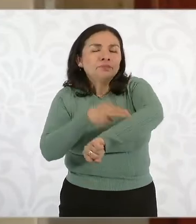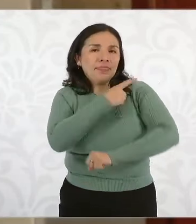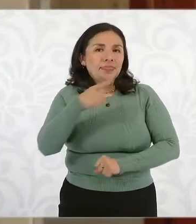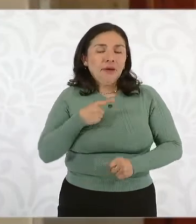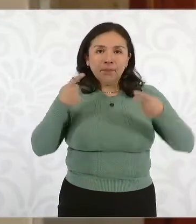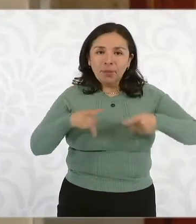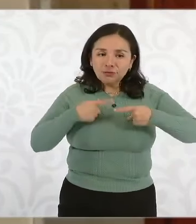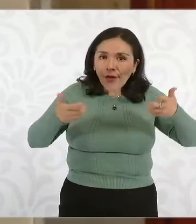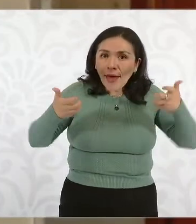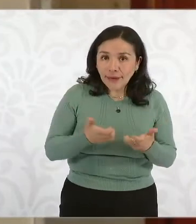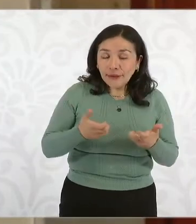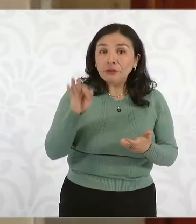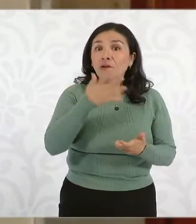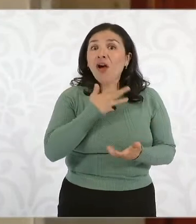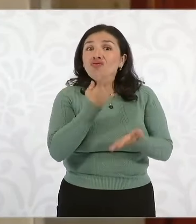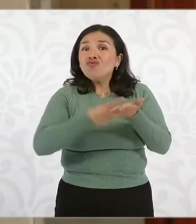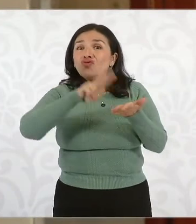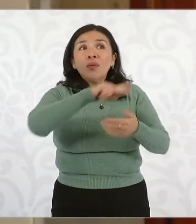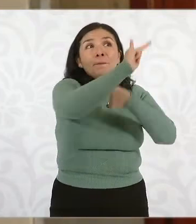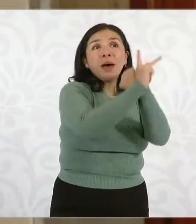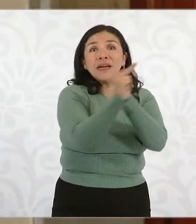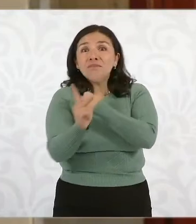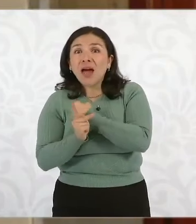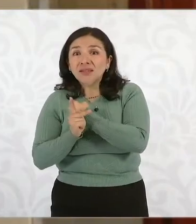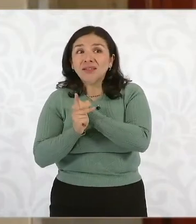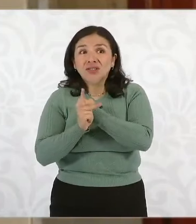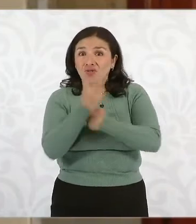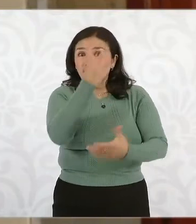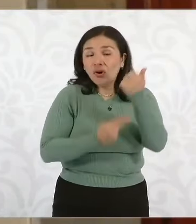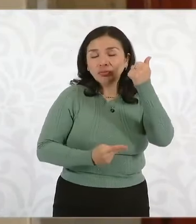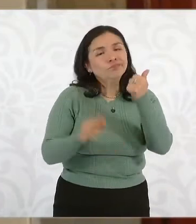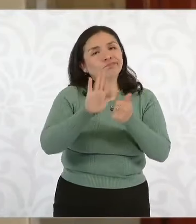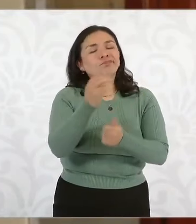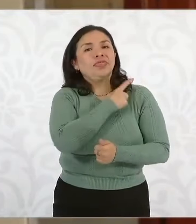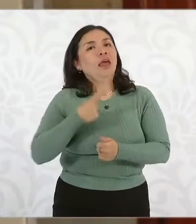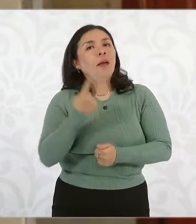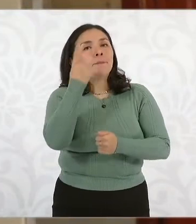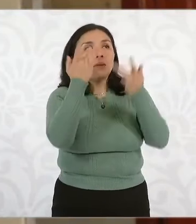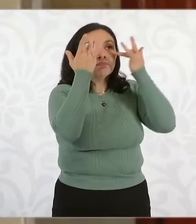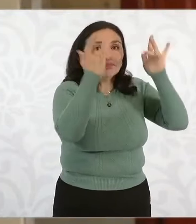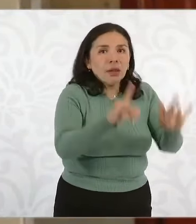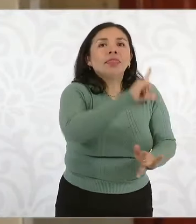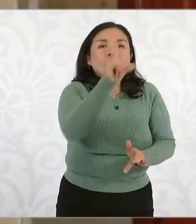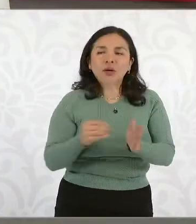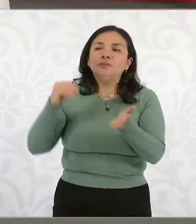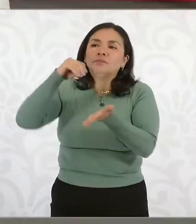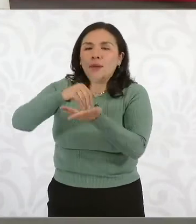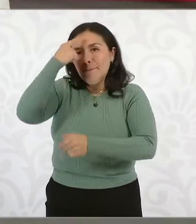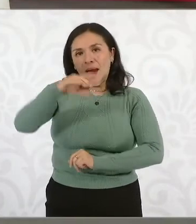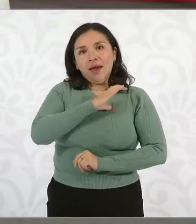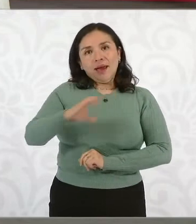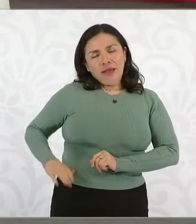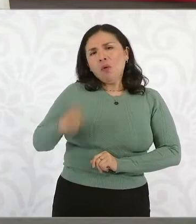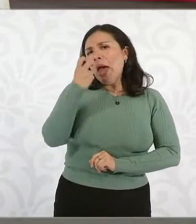que teniendo esta doble nacionalidad tenga que renunciar a ella de desear inscribirse como candidato. Esta